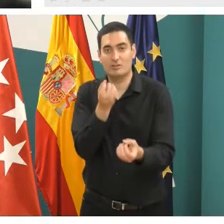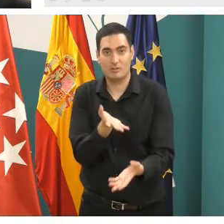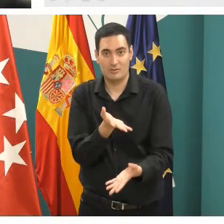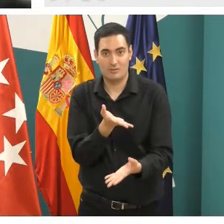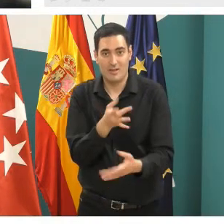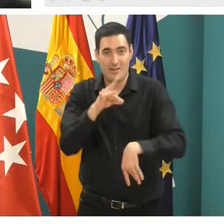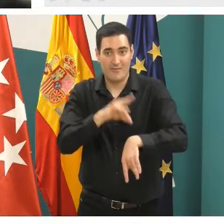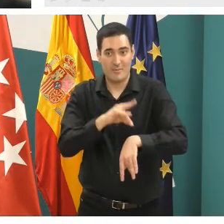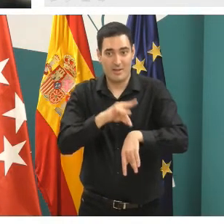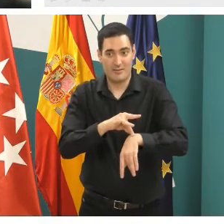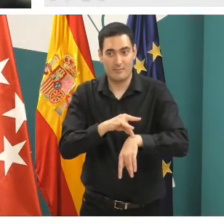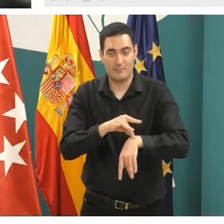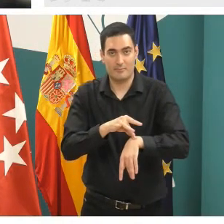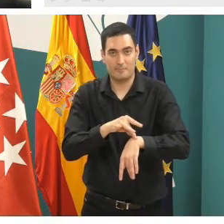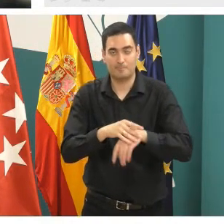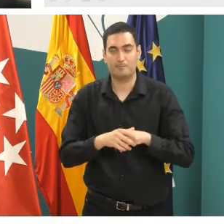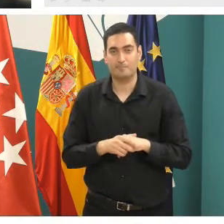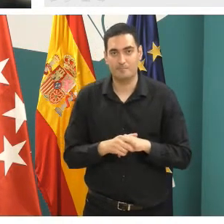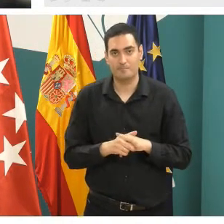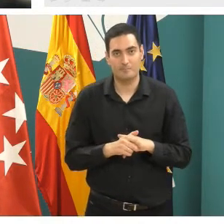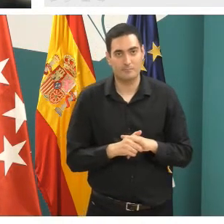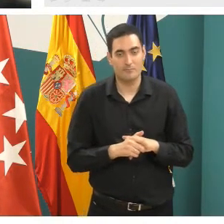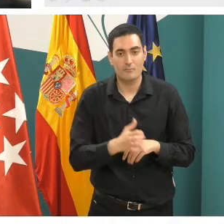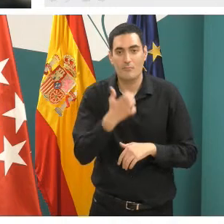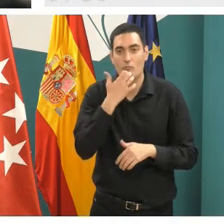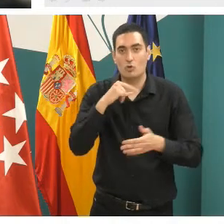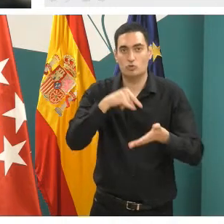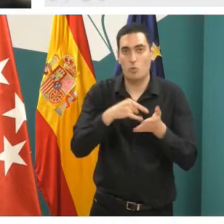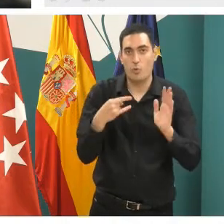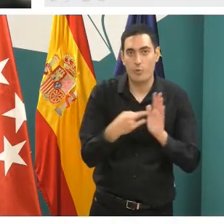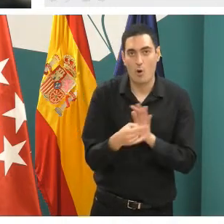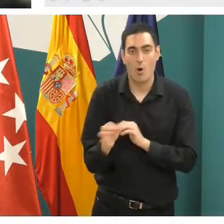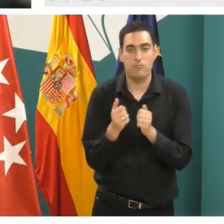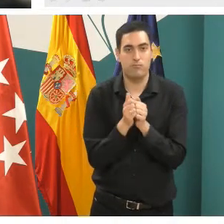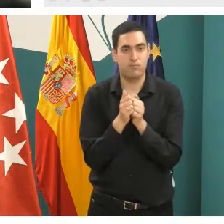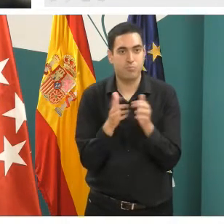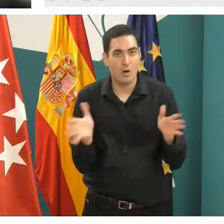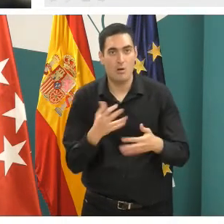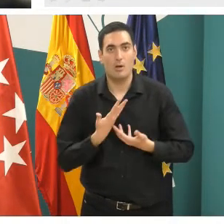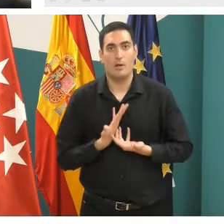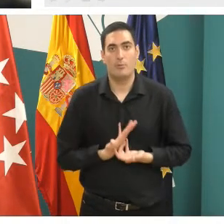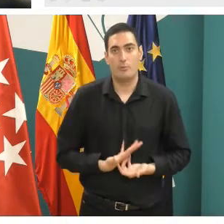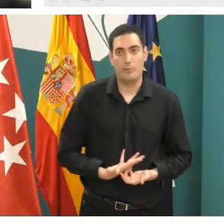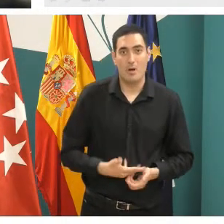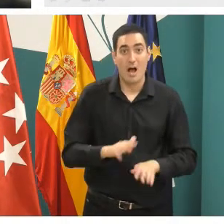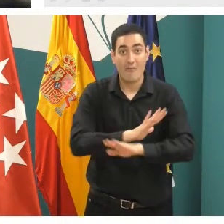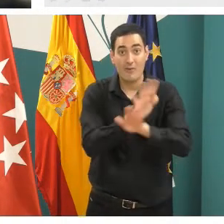estas patologías, en lugar de ser una solución, una apertura, un alivio, se transforma en un factor más de